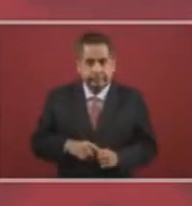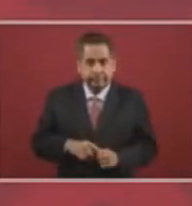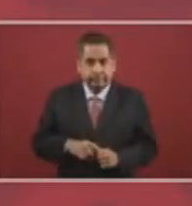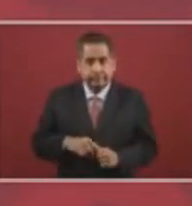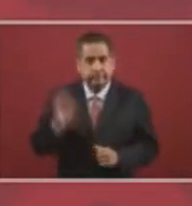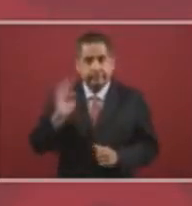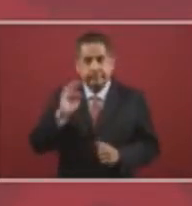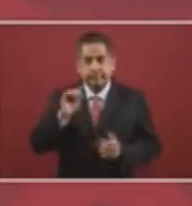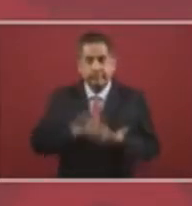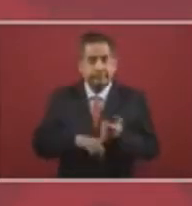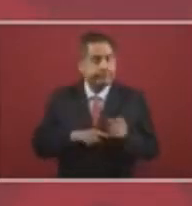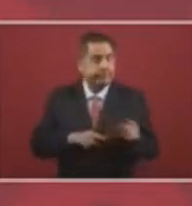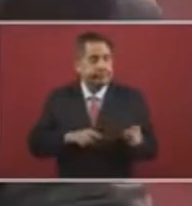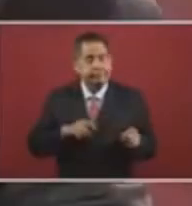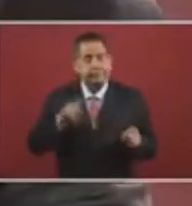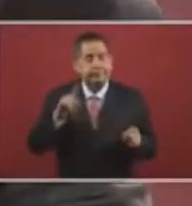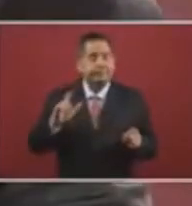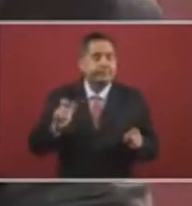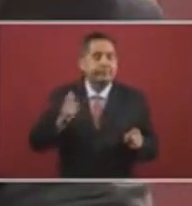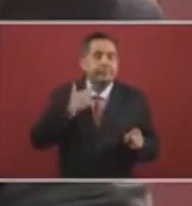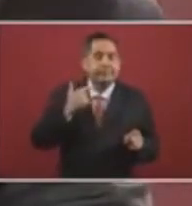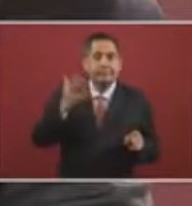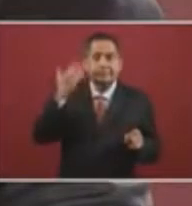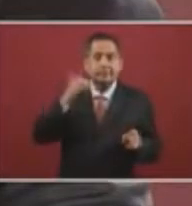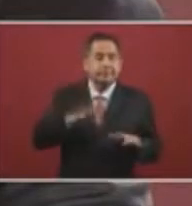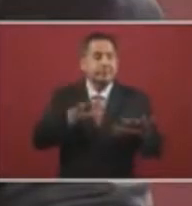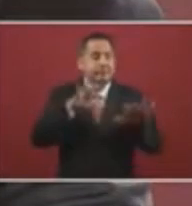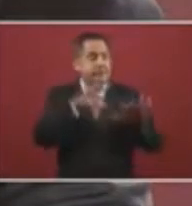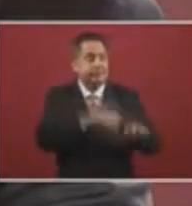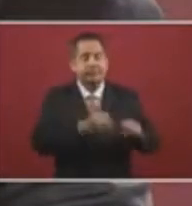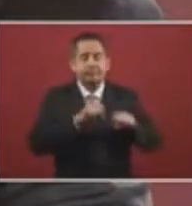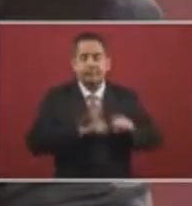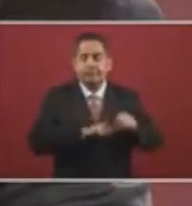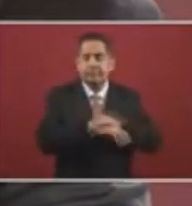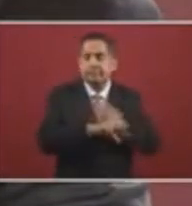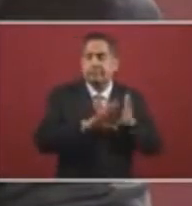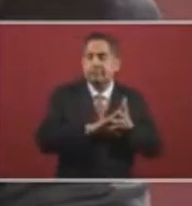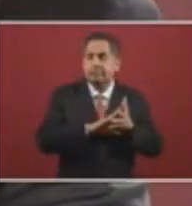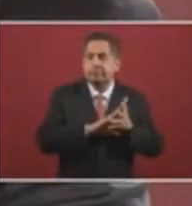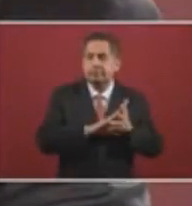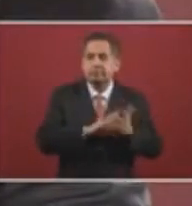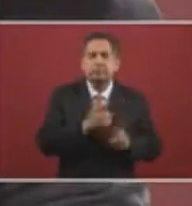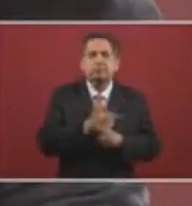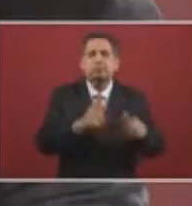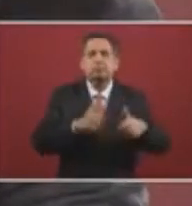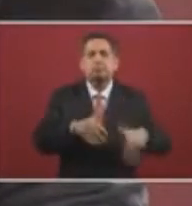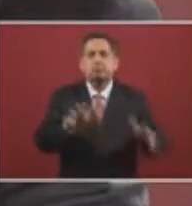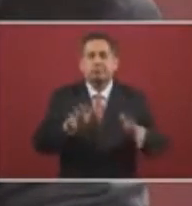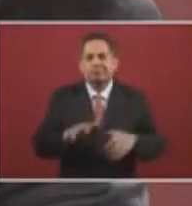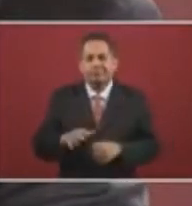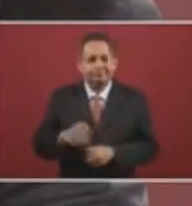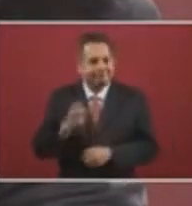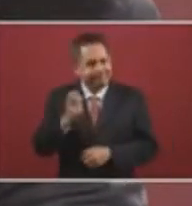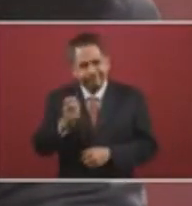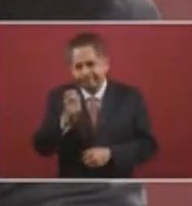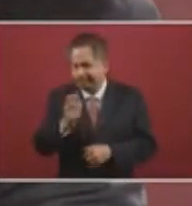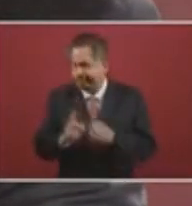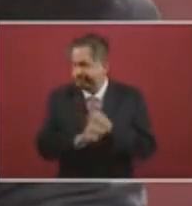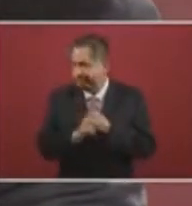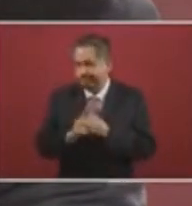y habían sido detenidos y se les dejó en libertad y hay un problema